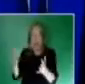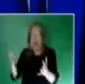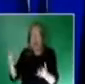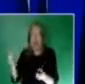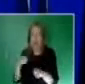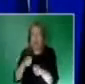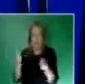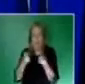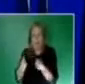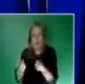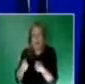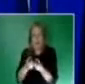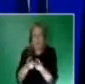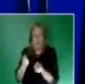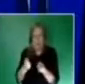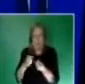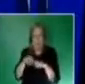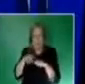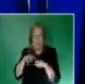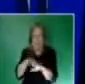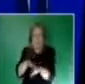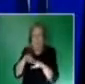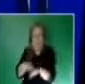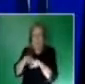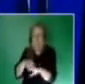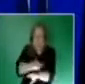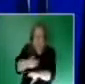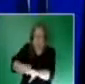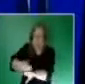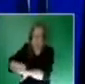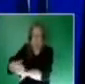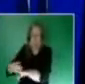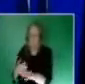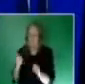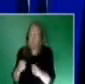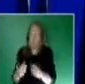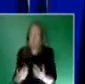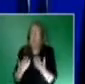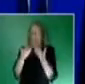hoy materiales como para hacer posible